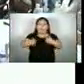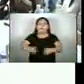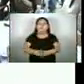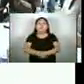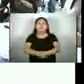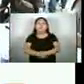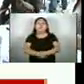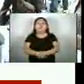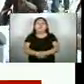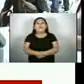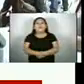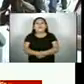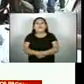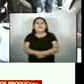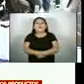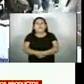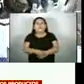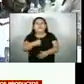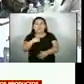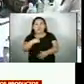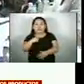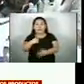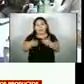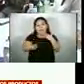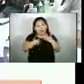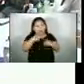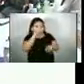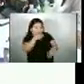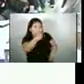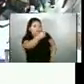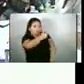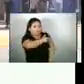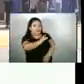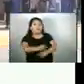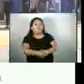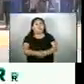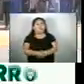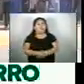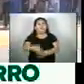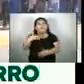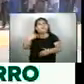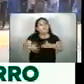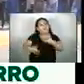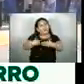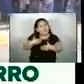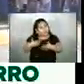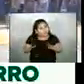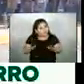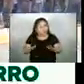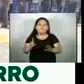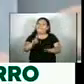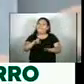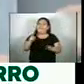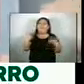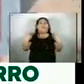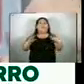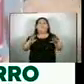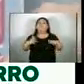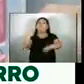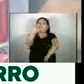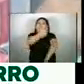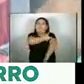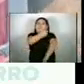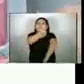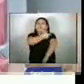su primera dosis. La vacunita que le voy a aplicar es la Moderna. ¿Oye? Este proceso no se quedó hasta aquí y se habilitó la